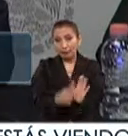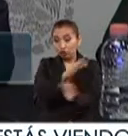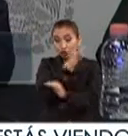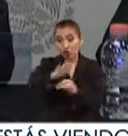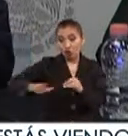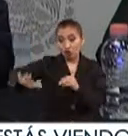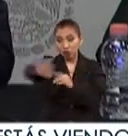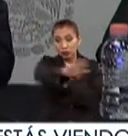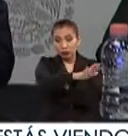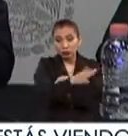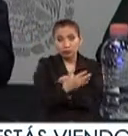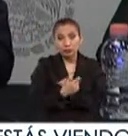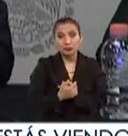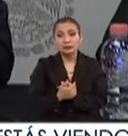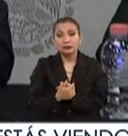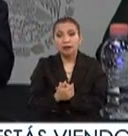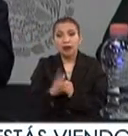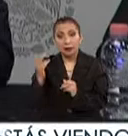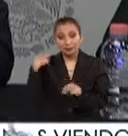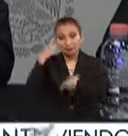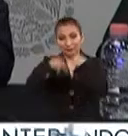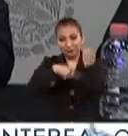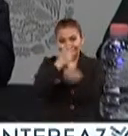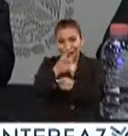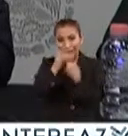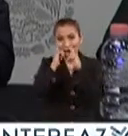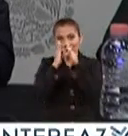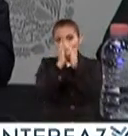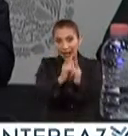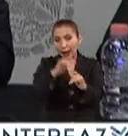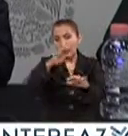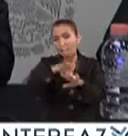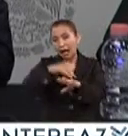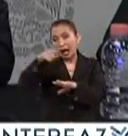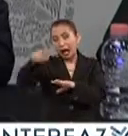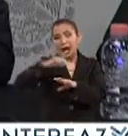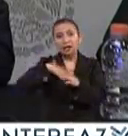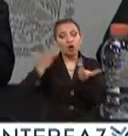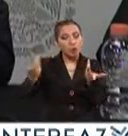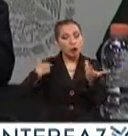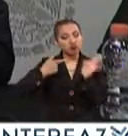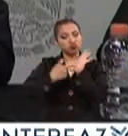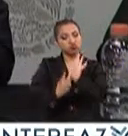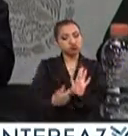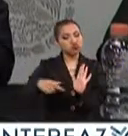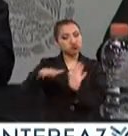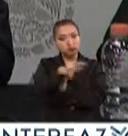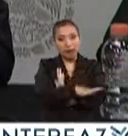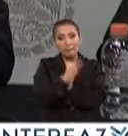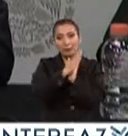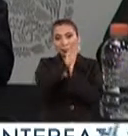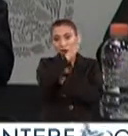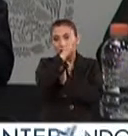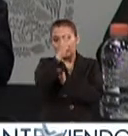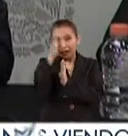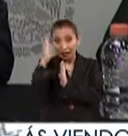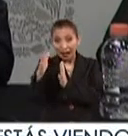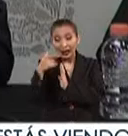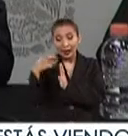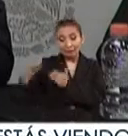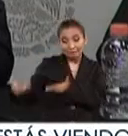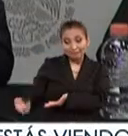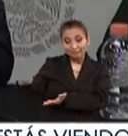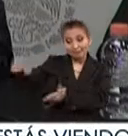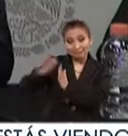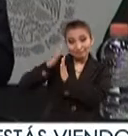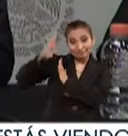todos los hermanos que estén presentes en la feria, particularmente en un acto de presentación de la biblioteca, que es